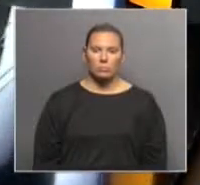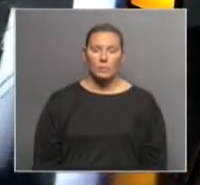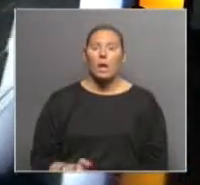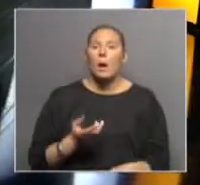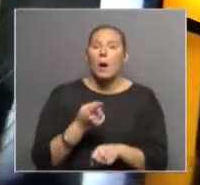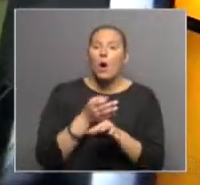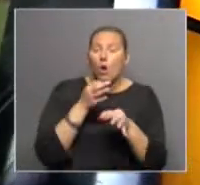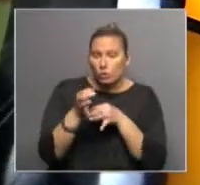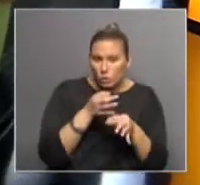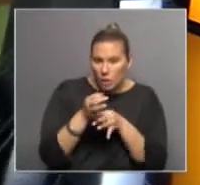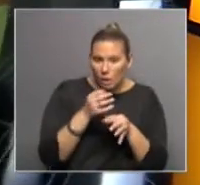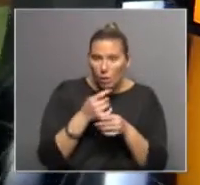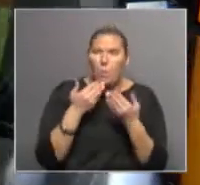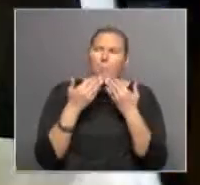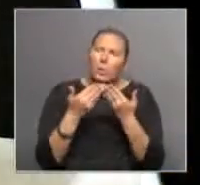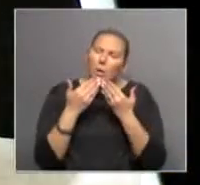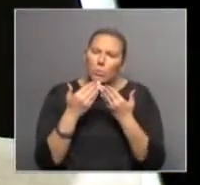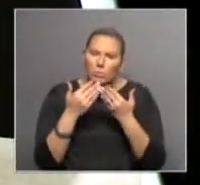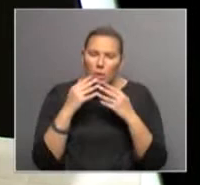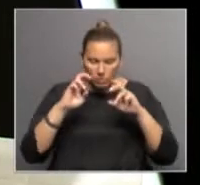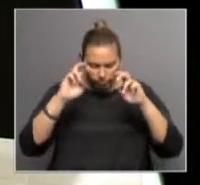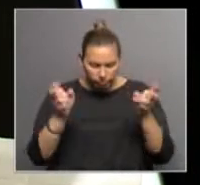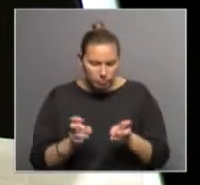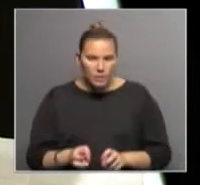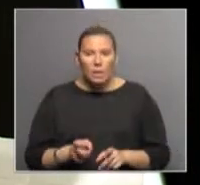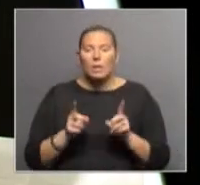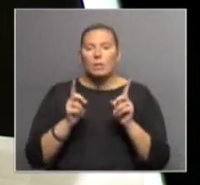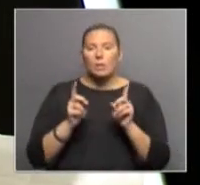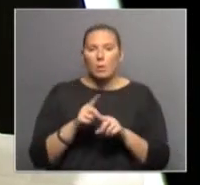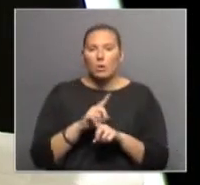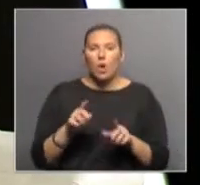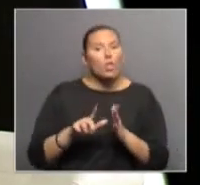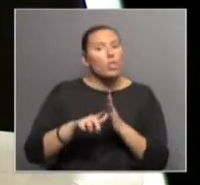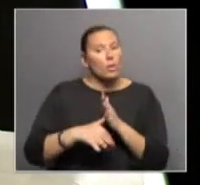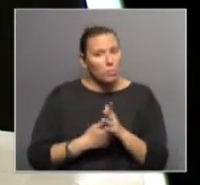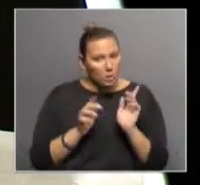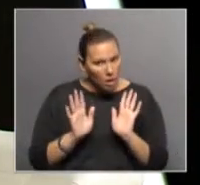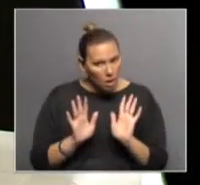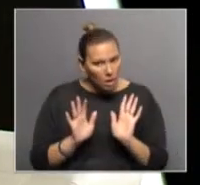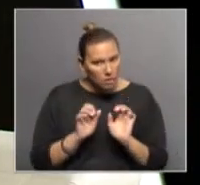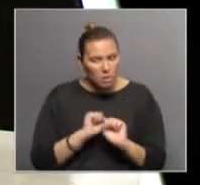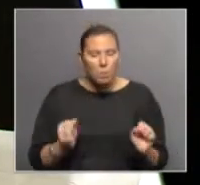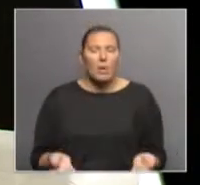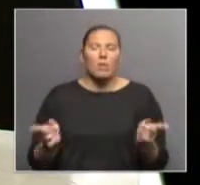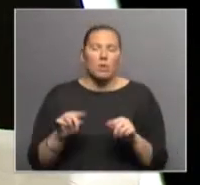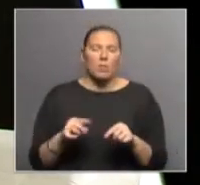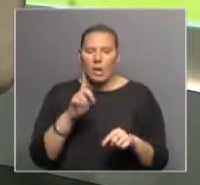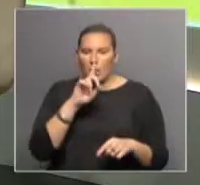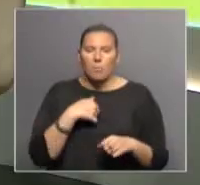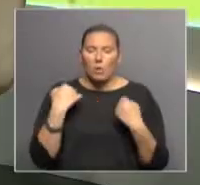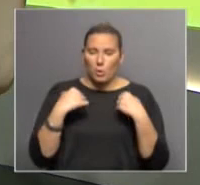Pedir consejos, asesorarse, chequearse y sobre todo no demorar, si se puede, la vuelta a la actividad física o el